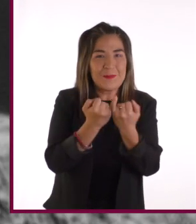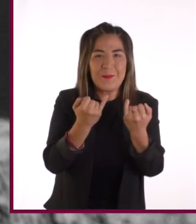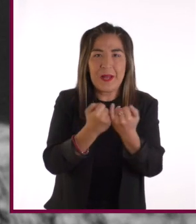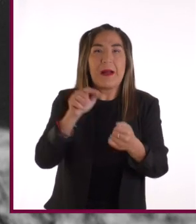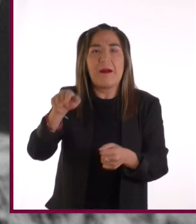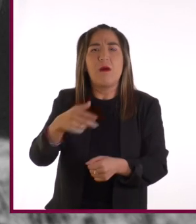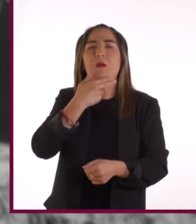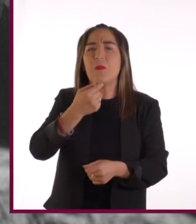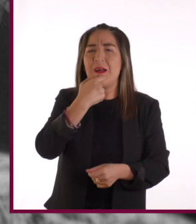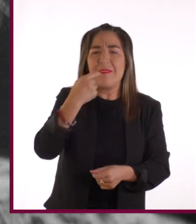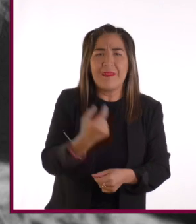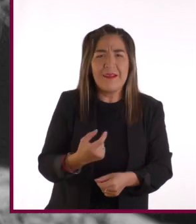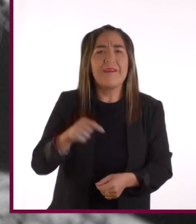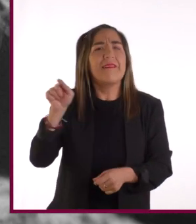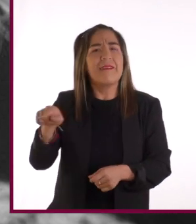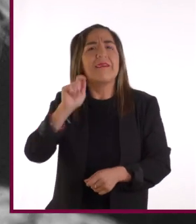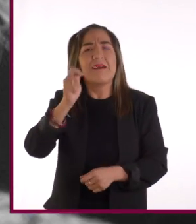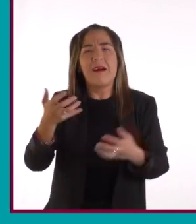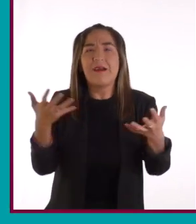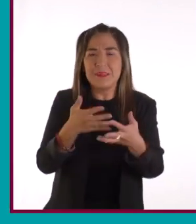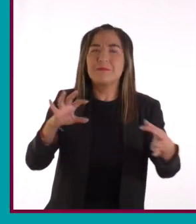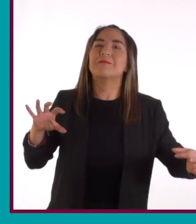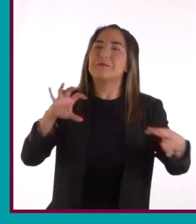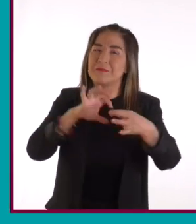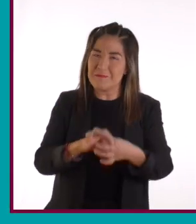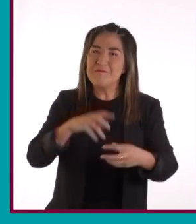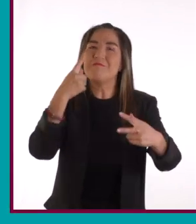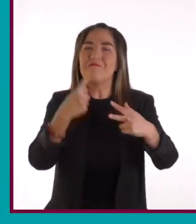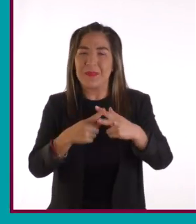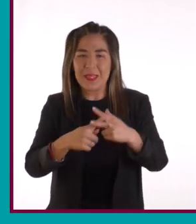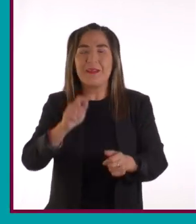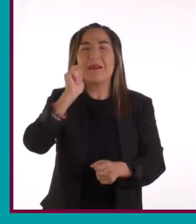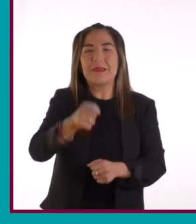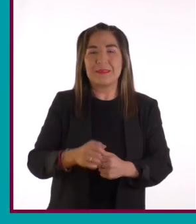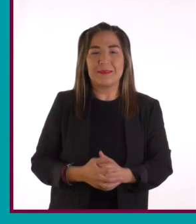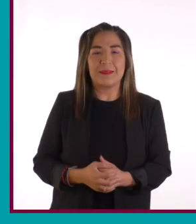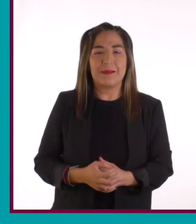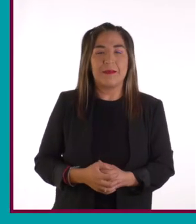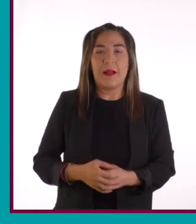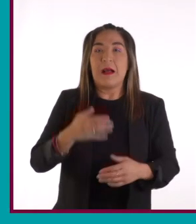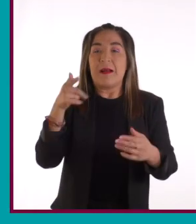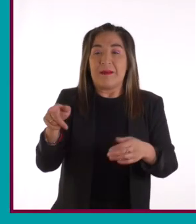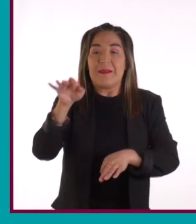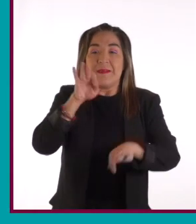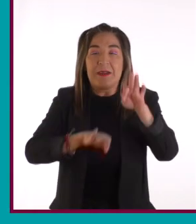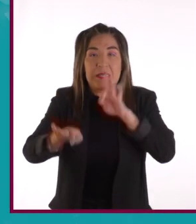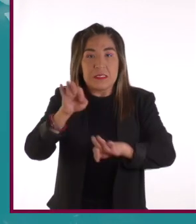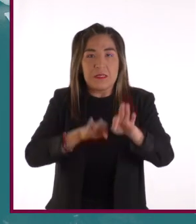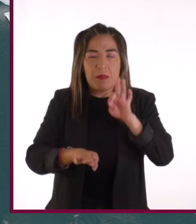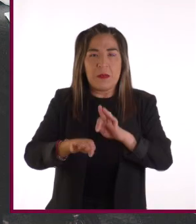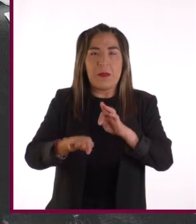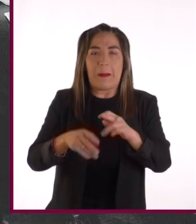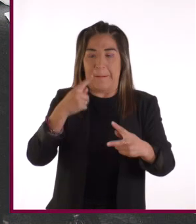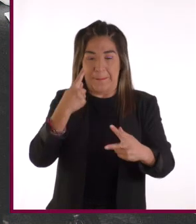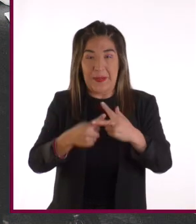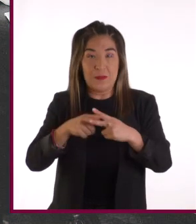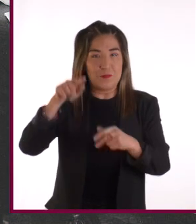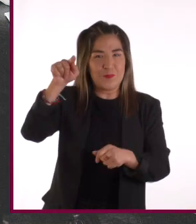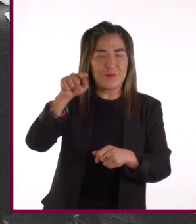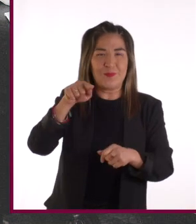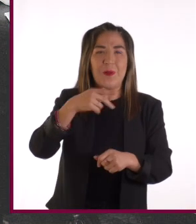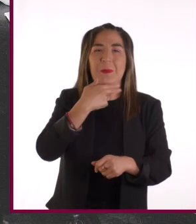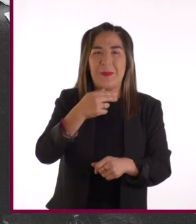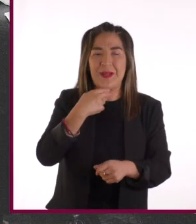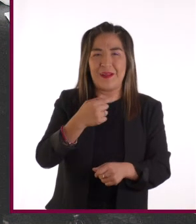trabajo se completaron las matemáticas de Newton, y hoy podemos describir fenómenos que, con las matemáticas del físico y matemático